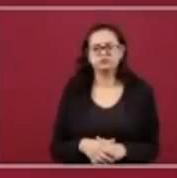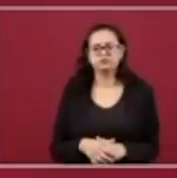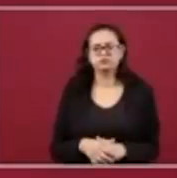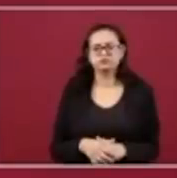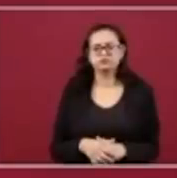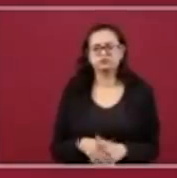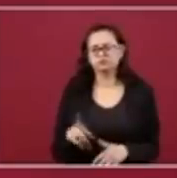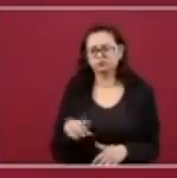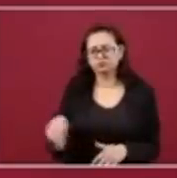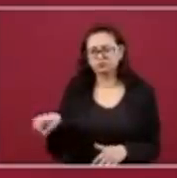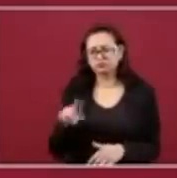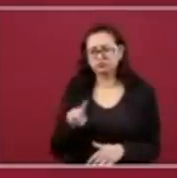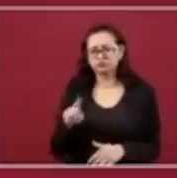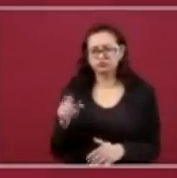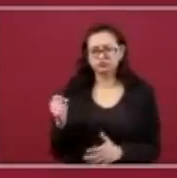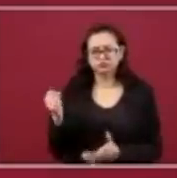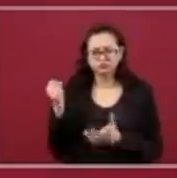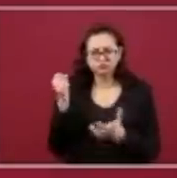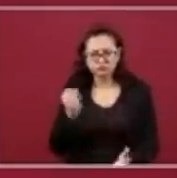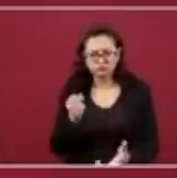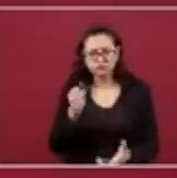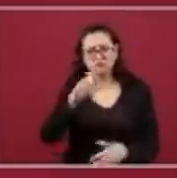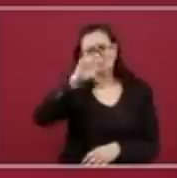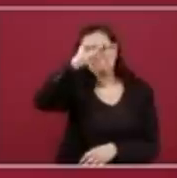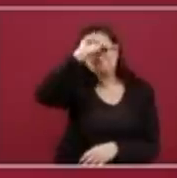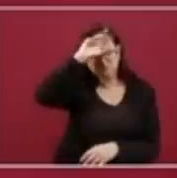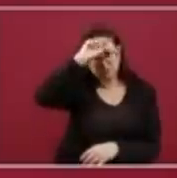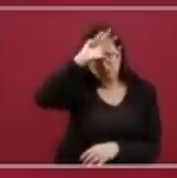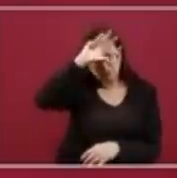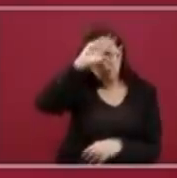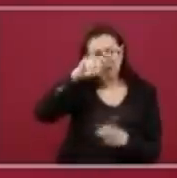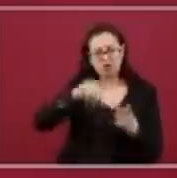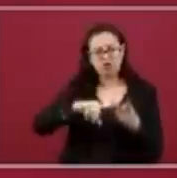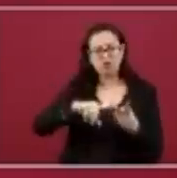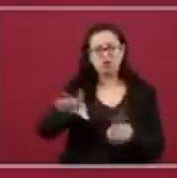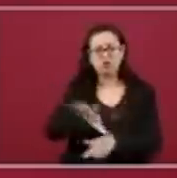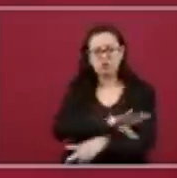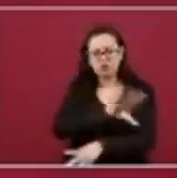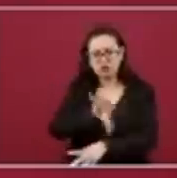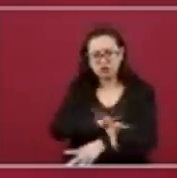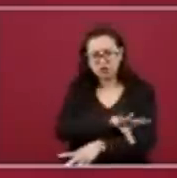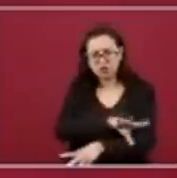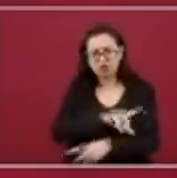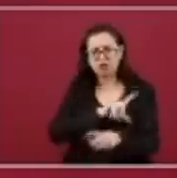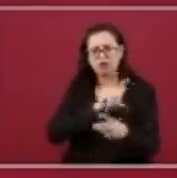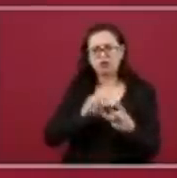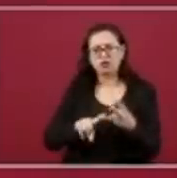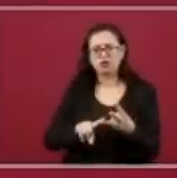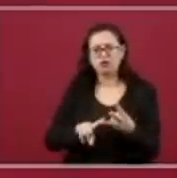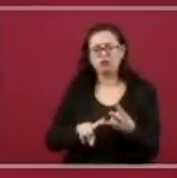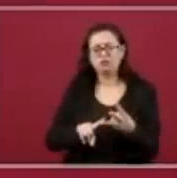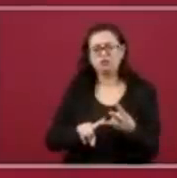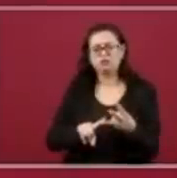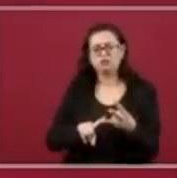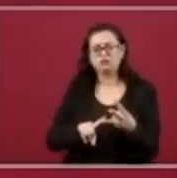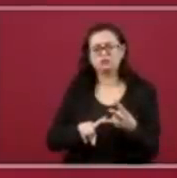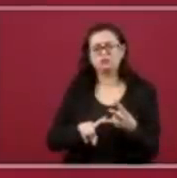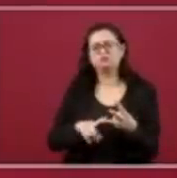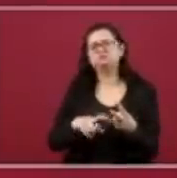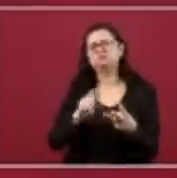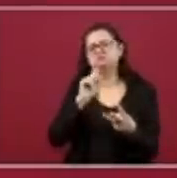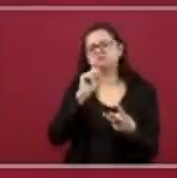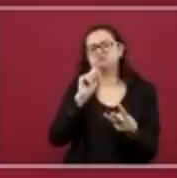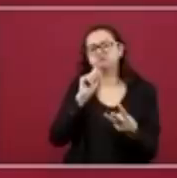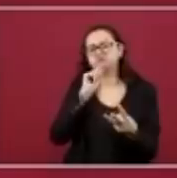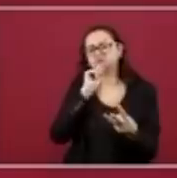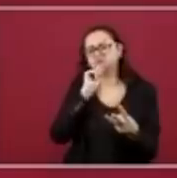sector minero, en el energético, tienen inversiones